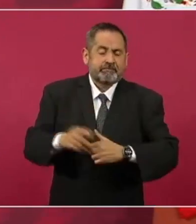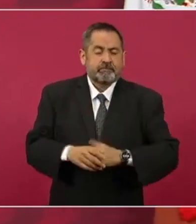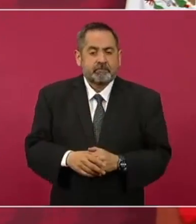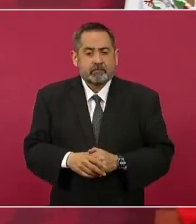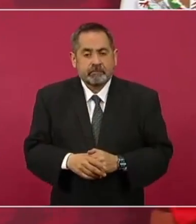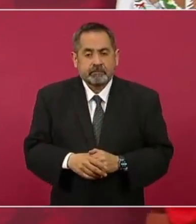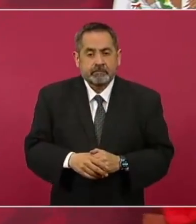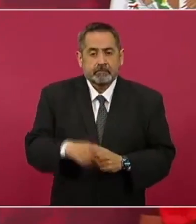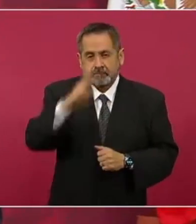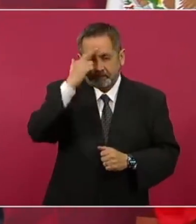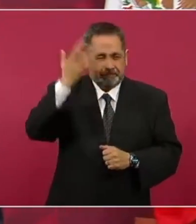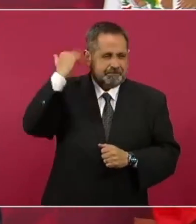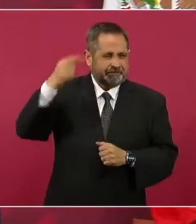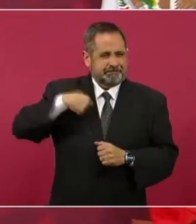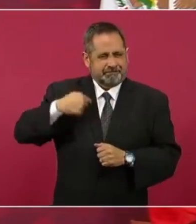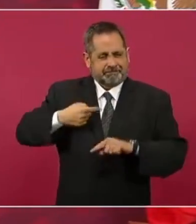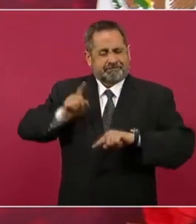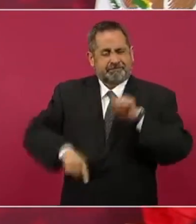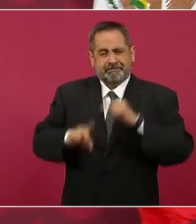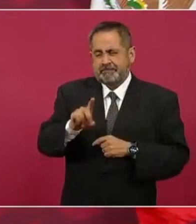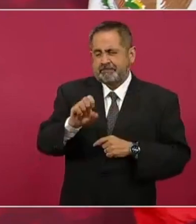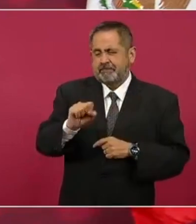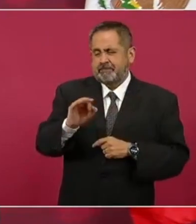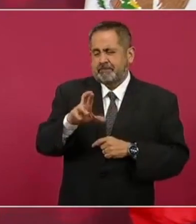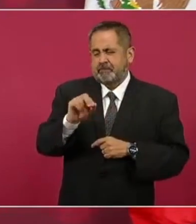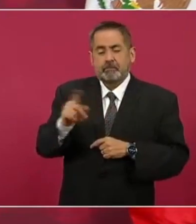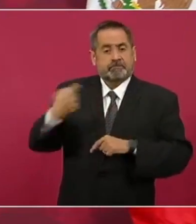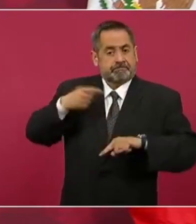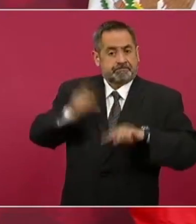Pero cuando el desafuero, fueron los pobres.